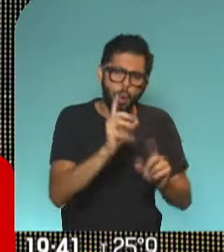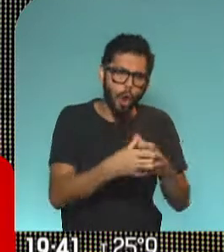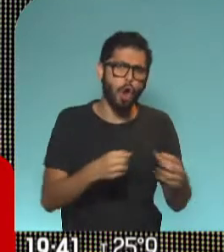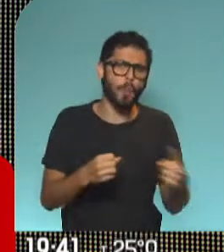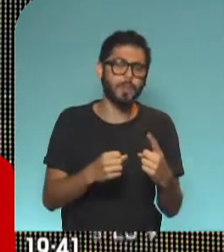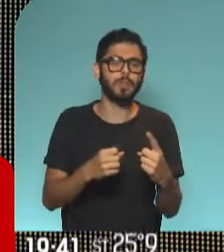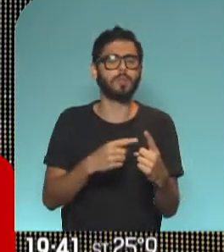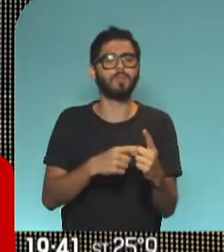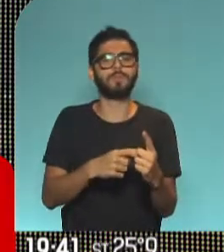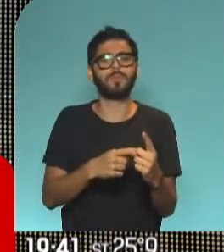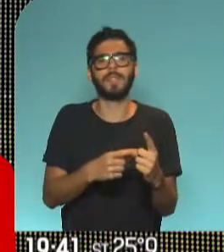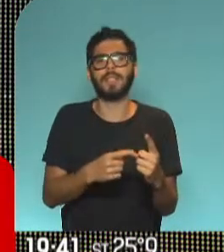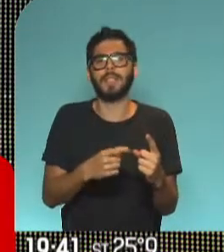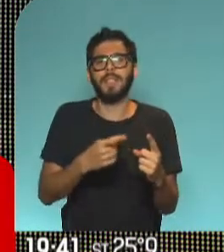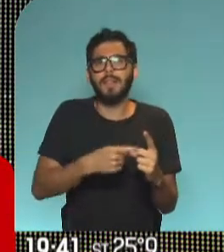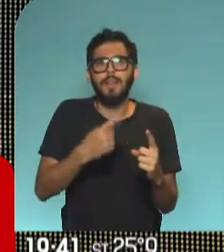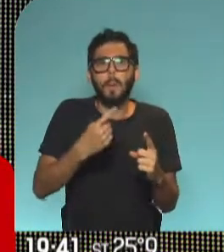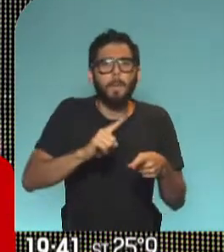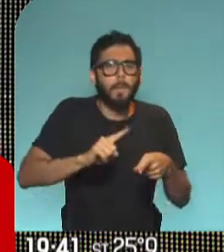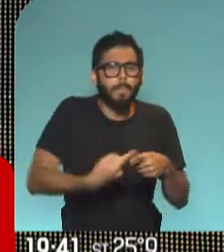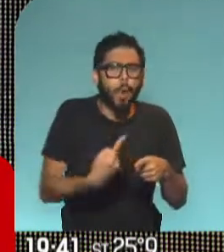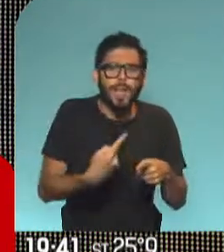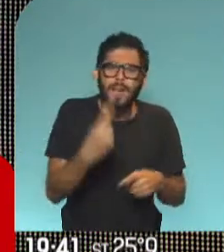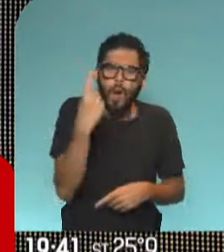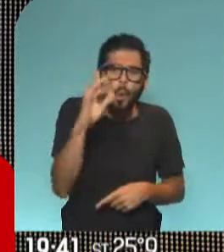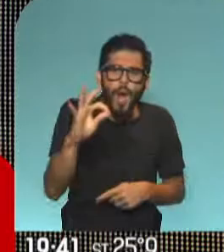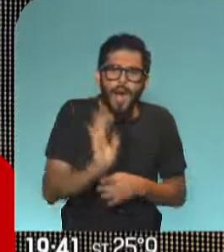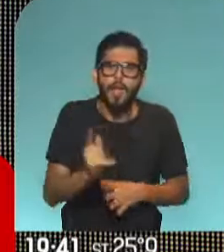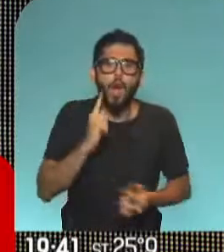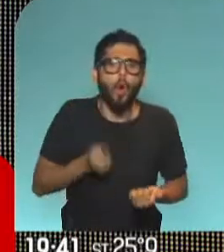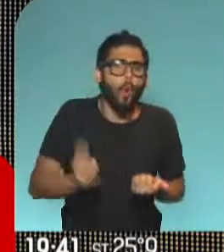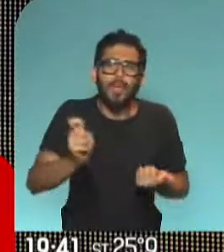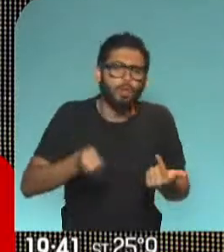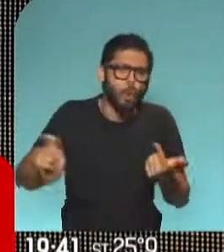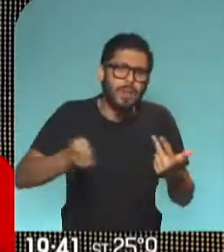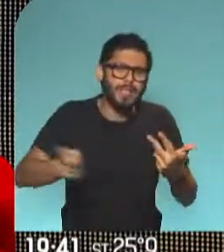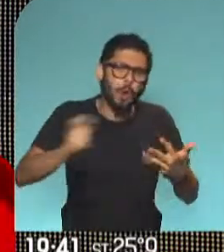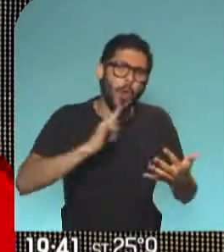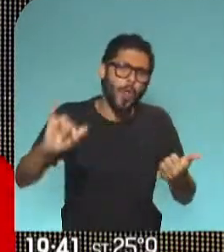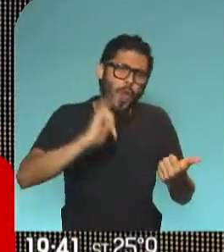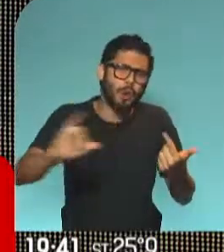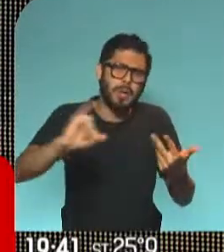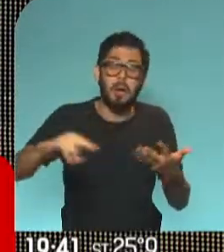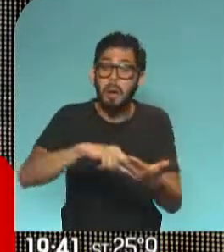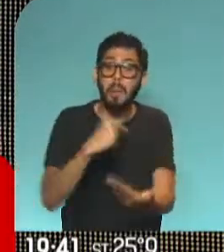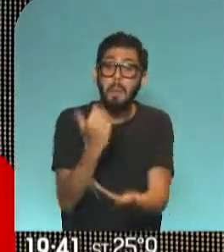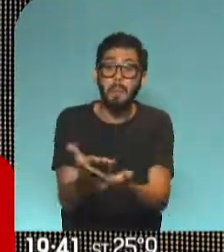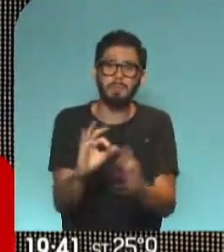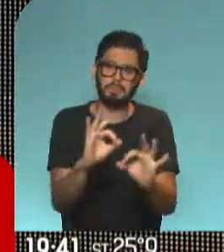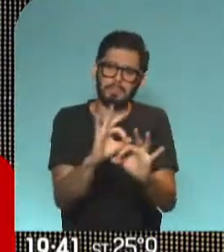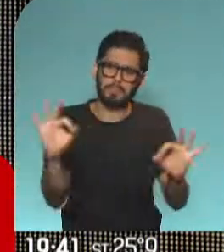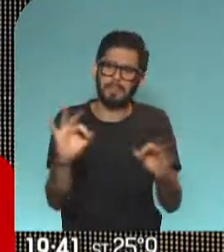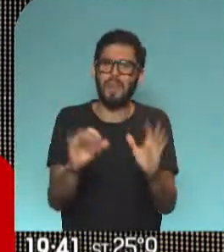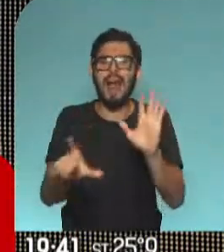que lo único que hace, la única política es denuncia judicial de todo. Digamos, no tienen una propuesta, una